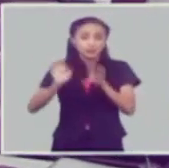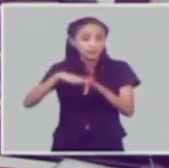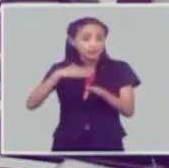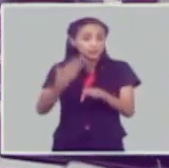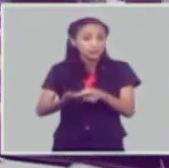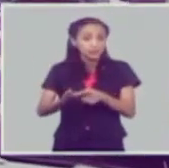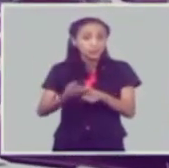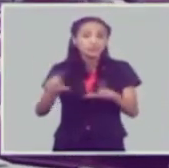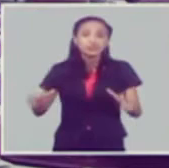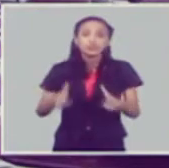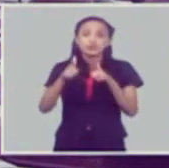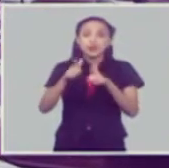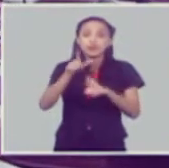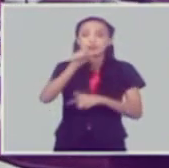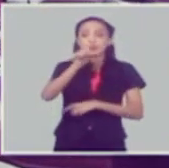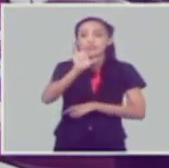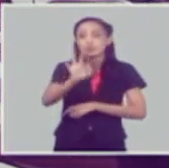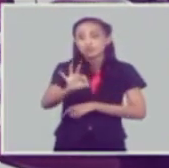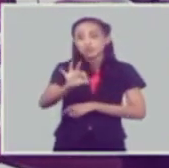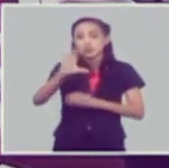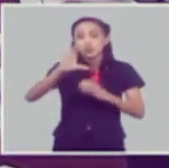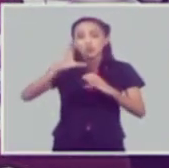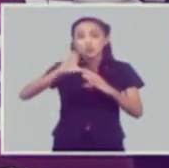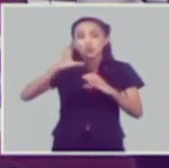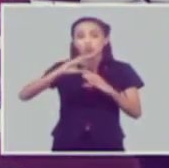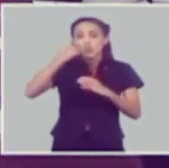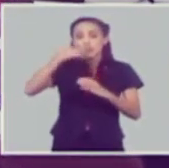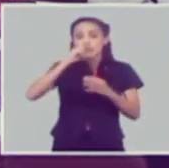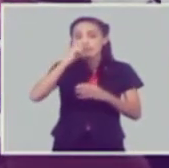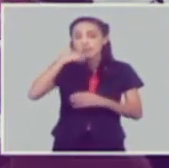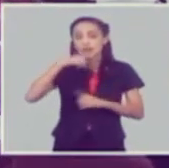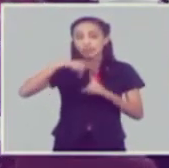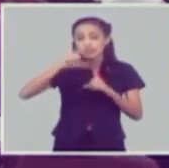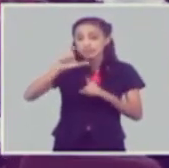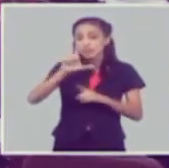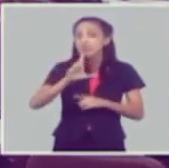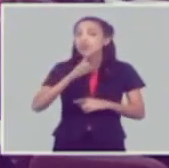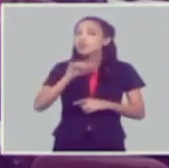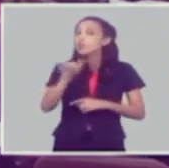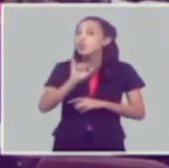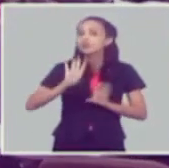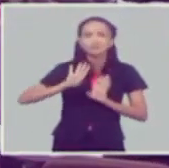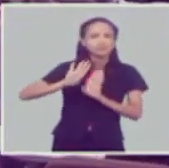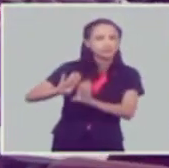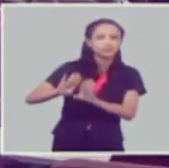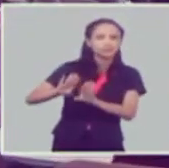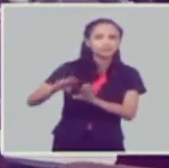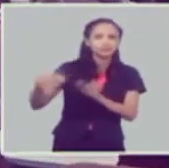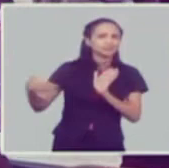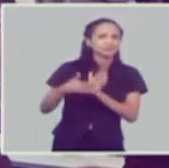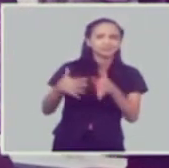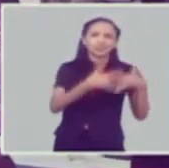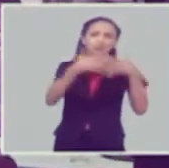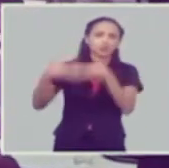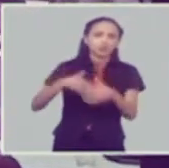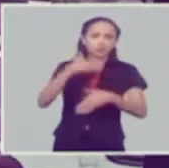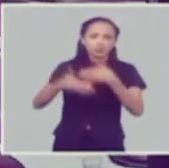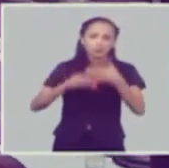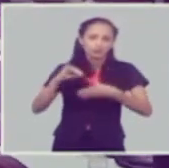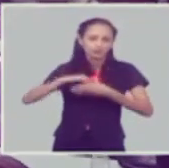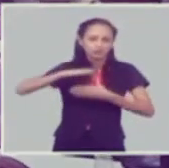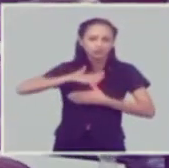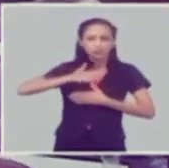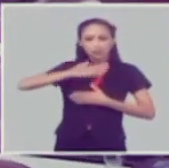la 18ª cumbre del ALBA-TCP, en la que ratificamos nuestro rechazo a la conducta injerencista del imperialismo en el hemisferio y